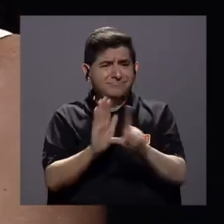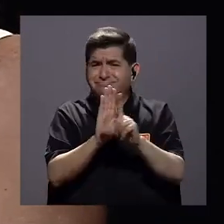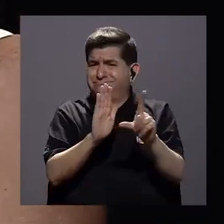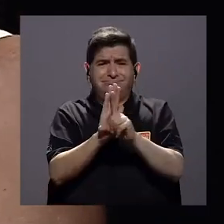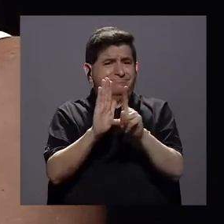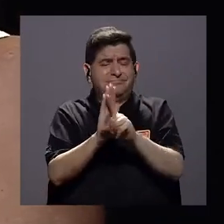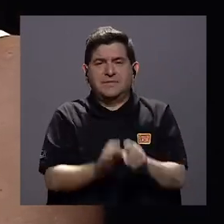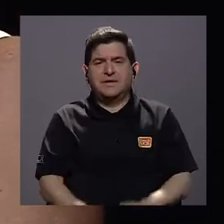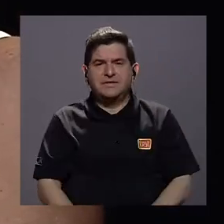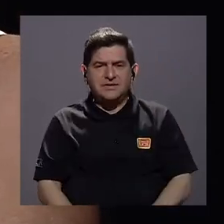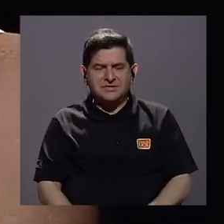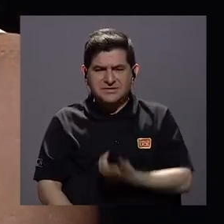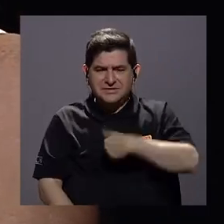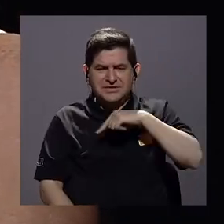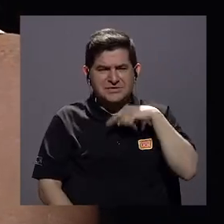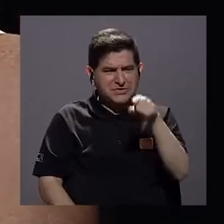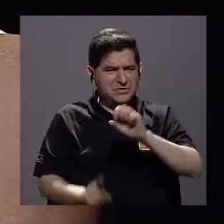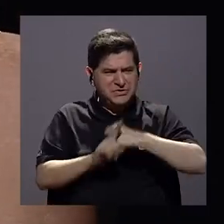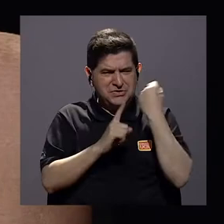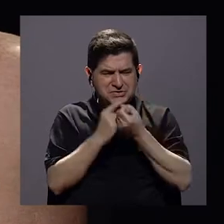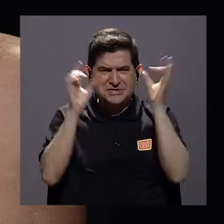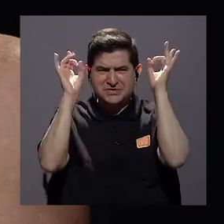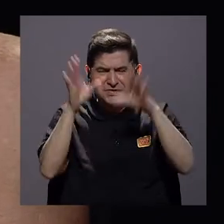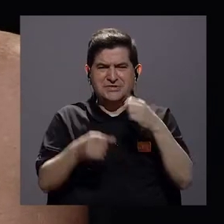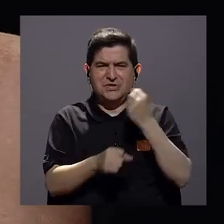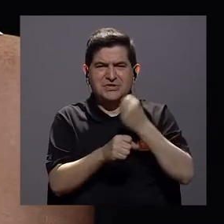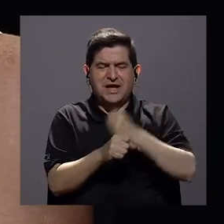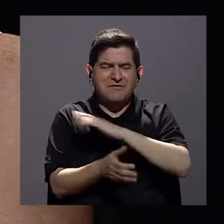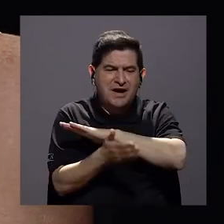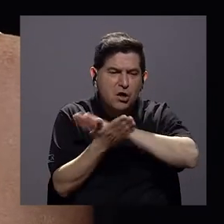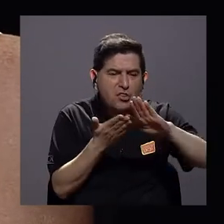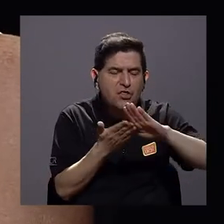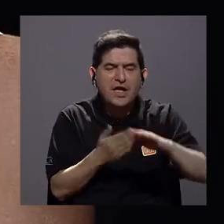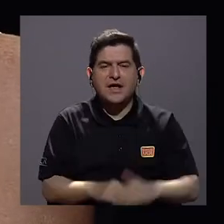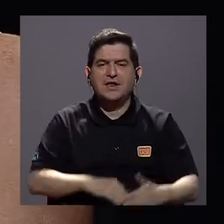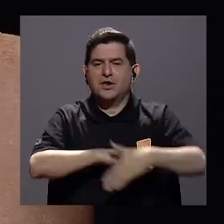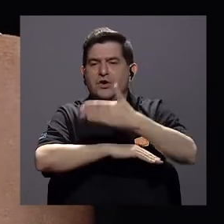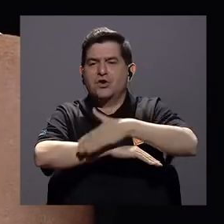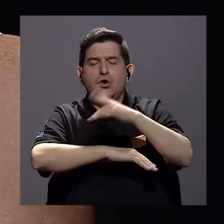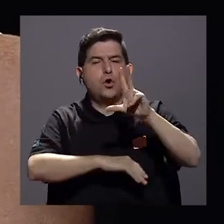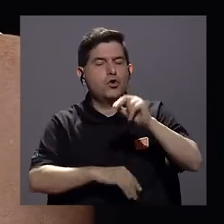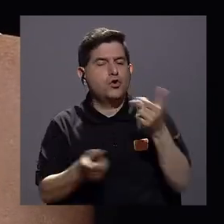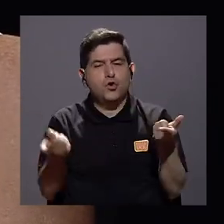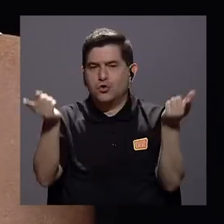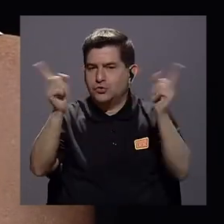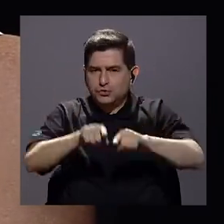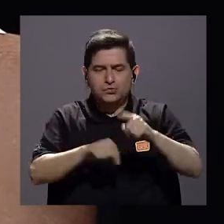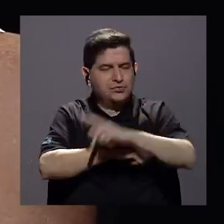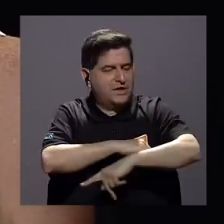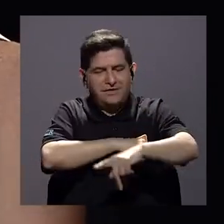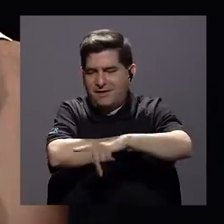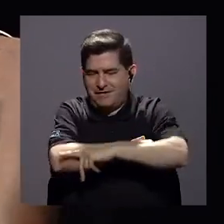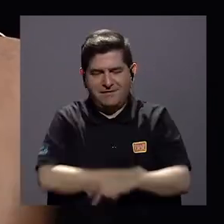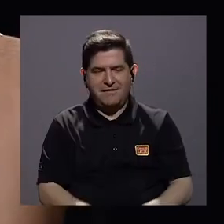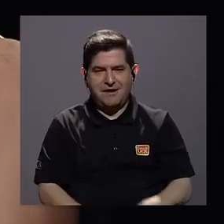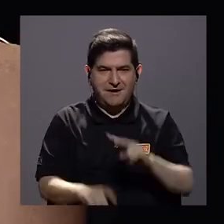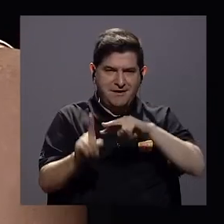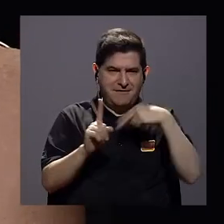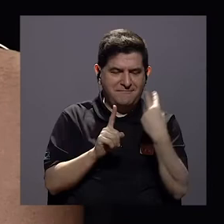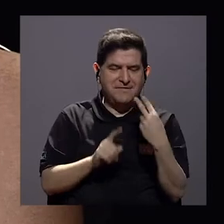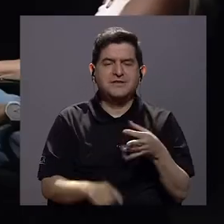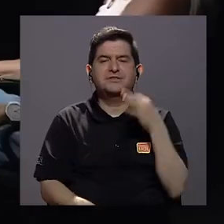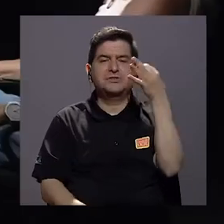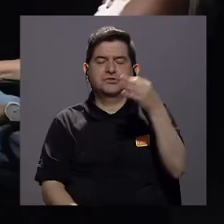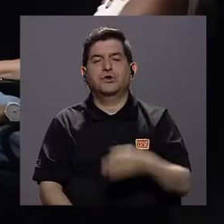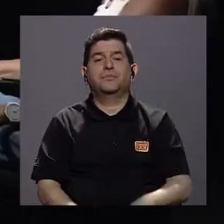Y entonces criminalizamos un trabajo decente en las costas que no debería de pasarnos como país con una visión de futuro.